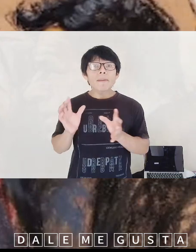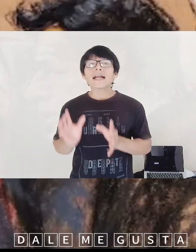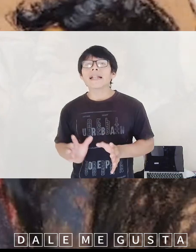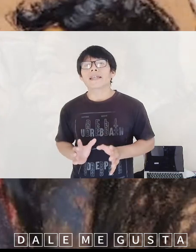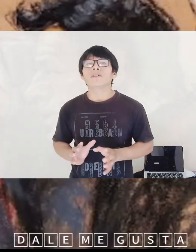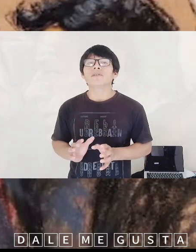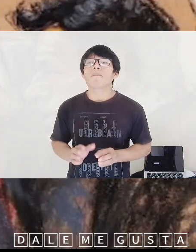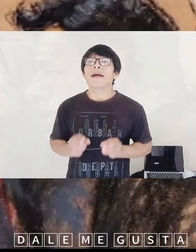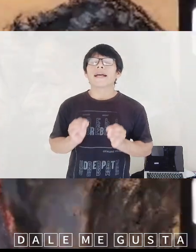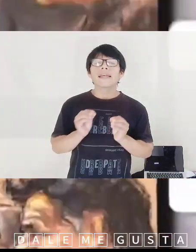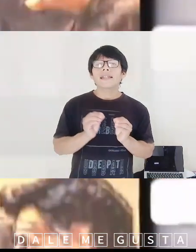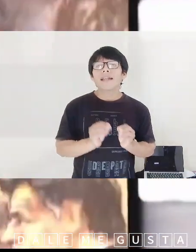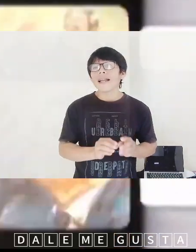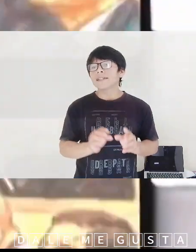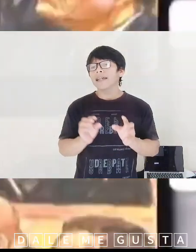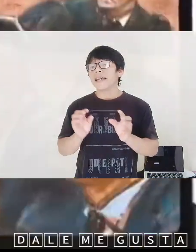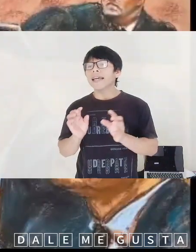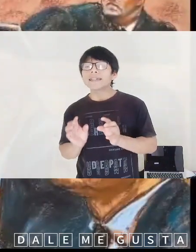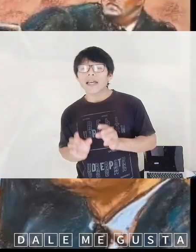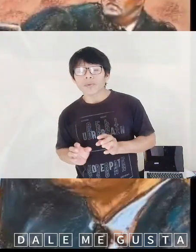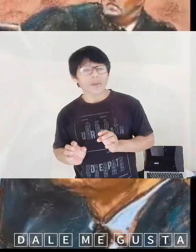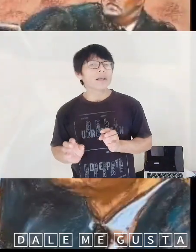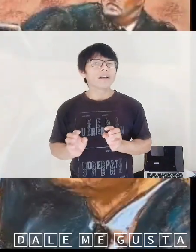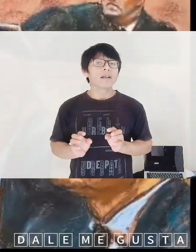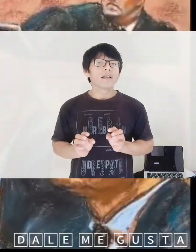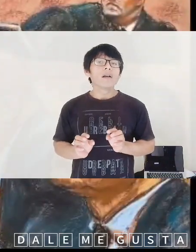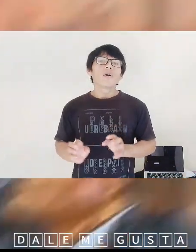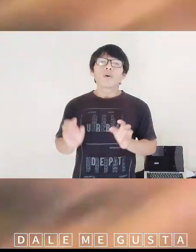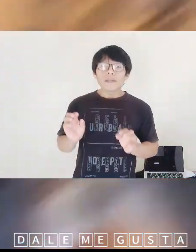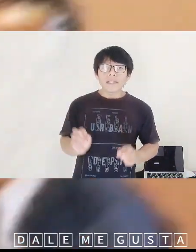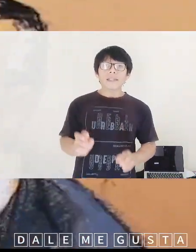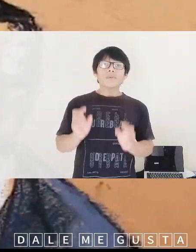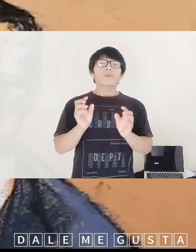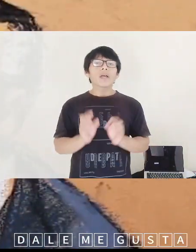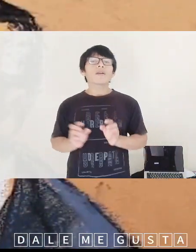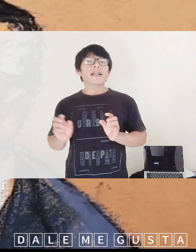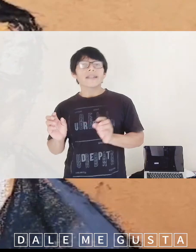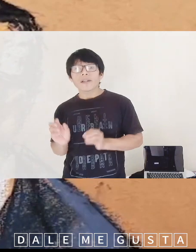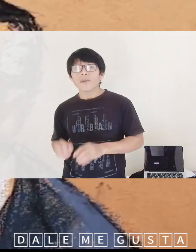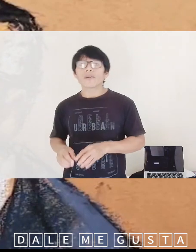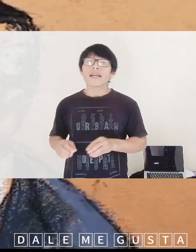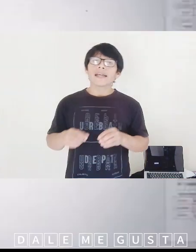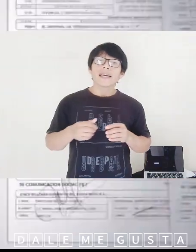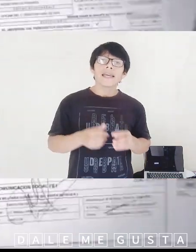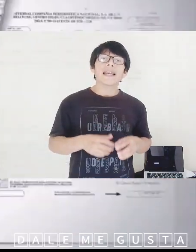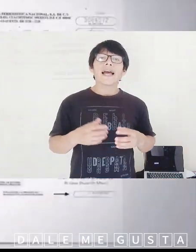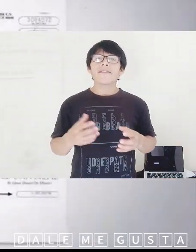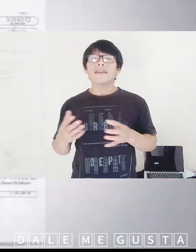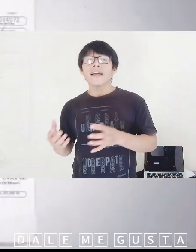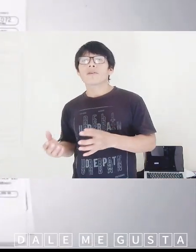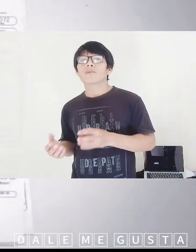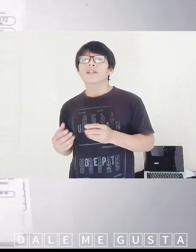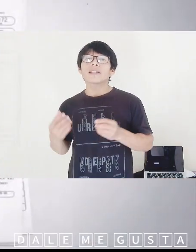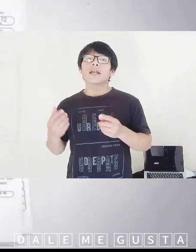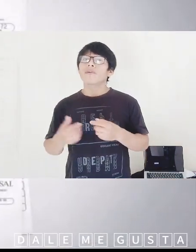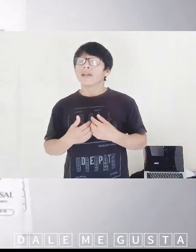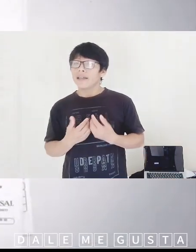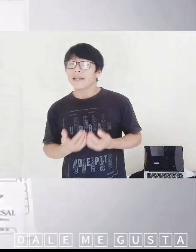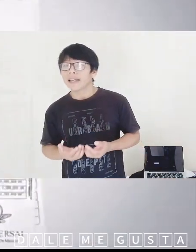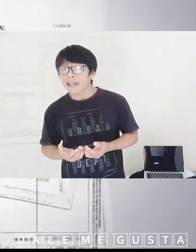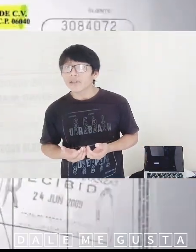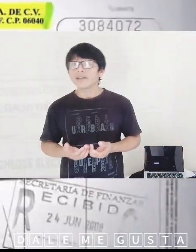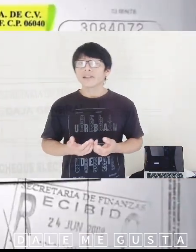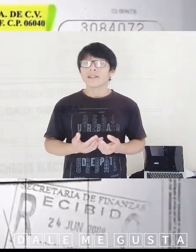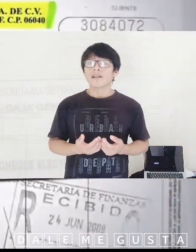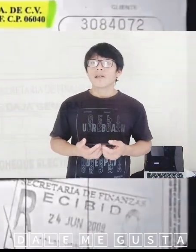que Felipe Calderón, para quitarse esa duda, hubiese usado la tecnología que él había contratado